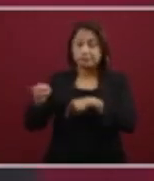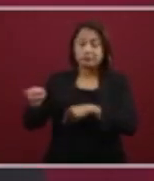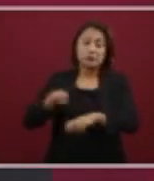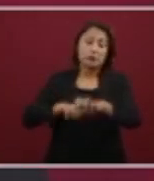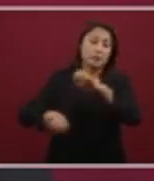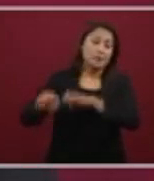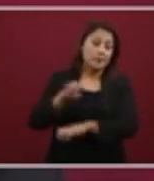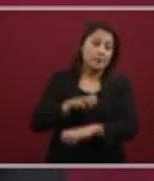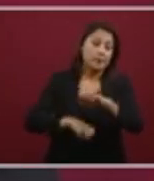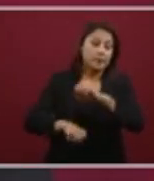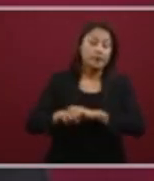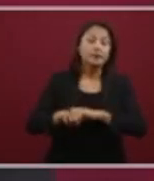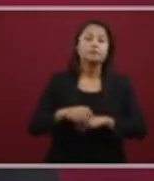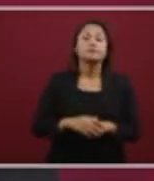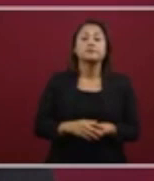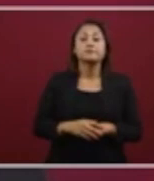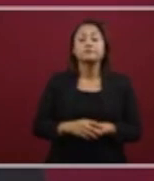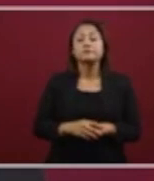y otros